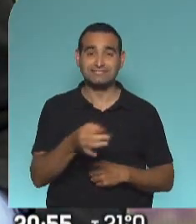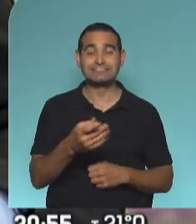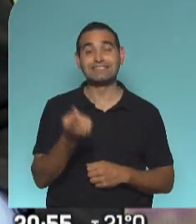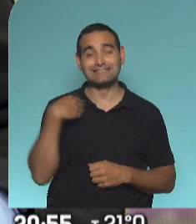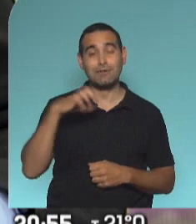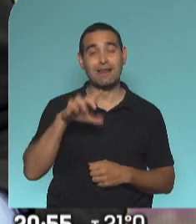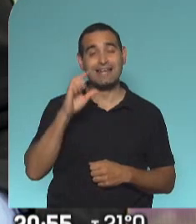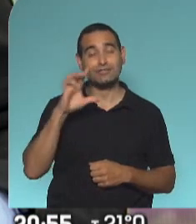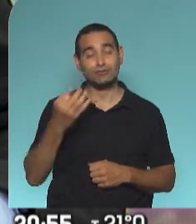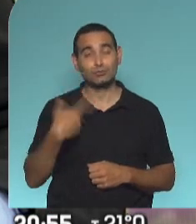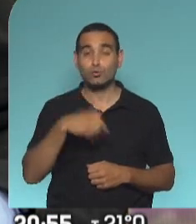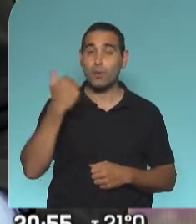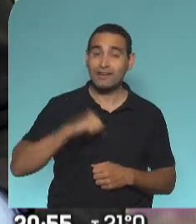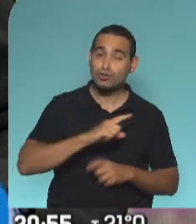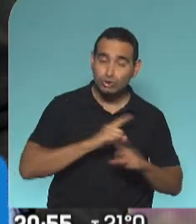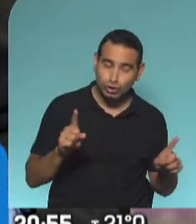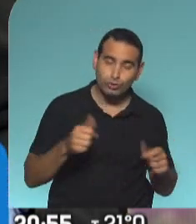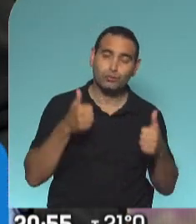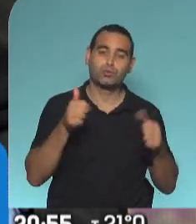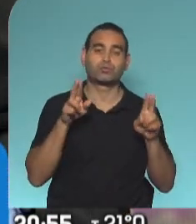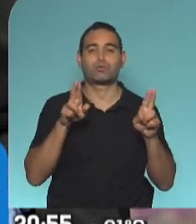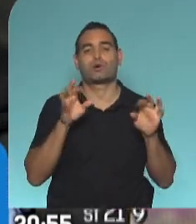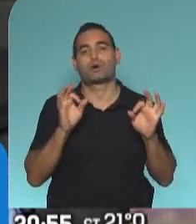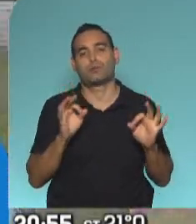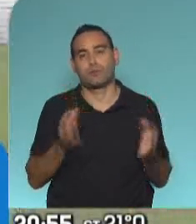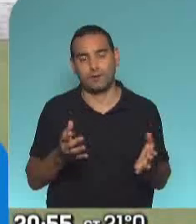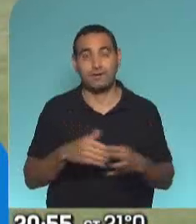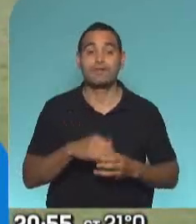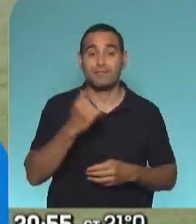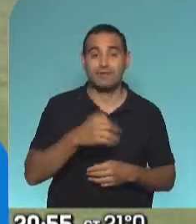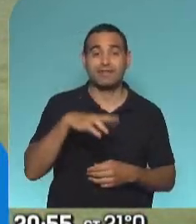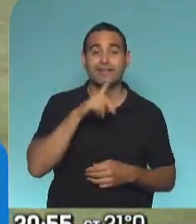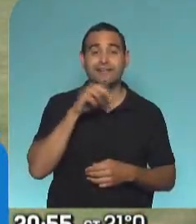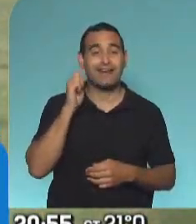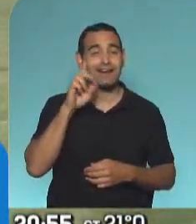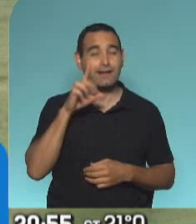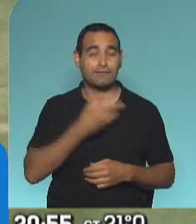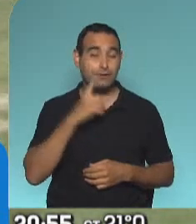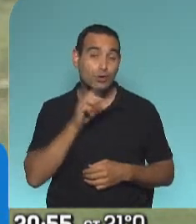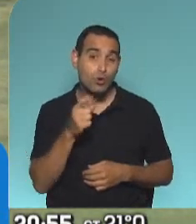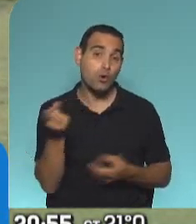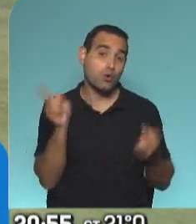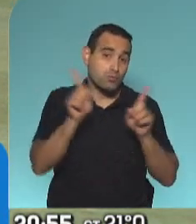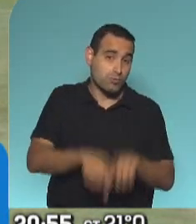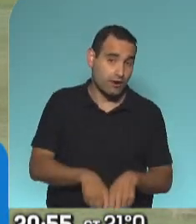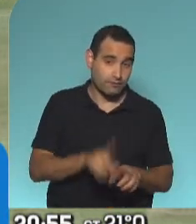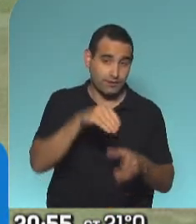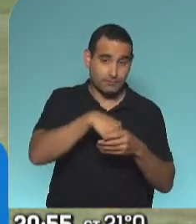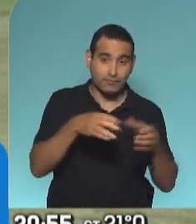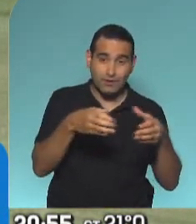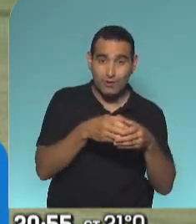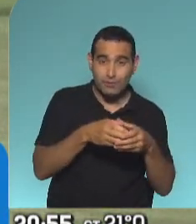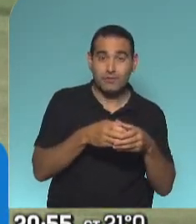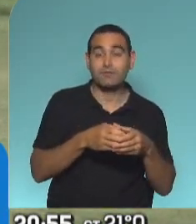Ezequiel Palacios, que no hay que operarlo, por suerte, esa es la buena dentro de todo lo malo, Tagliafico volvería a la titularidad y no sale